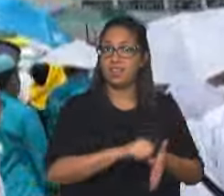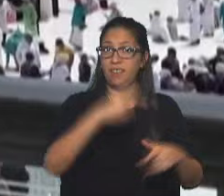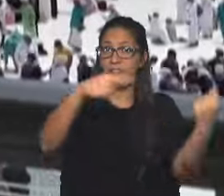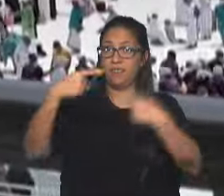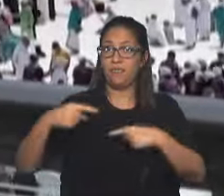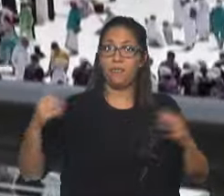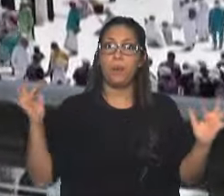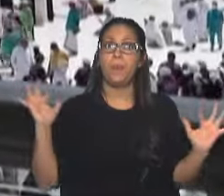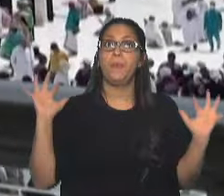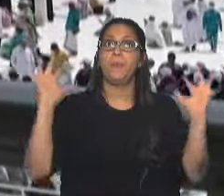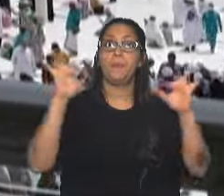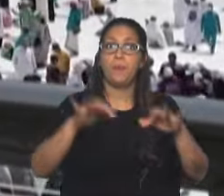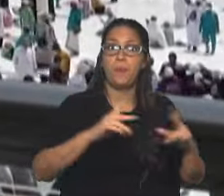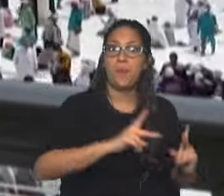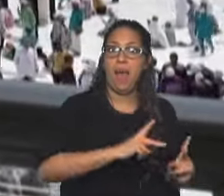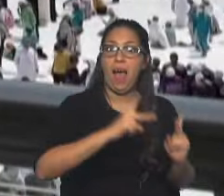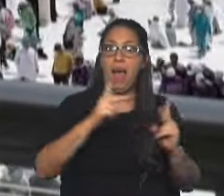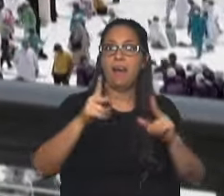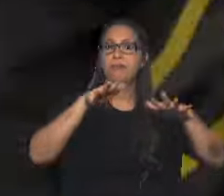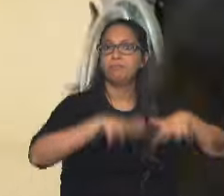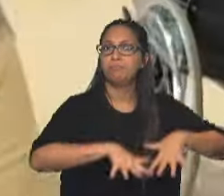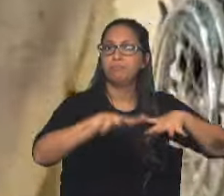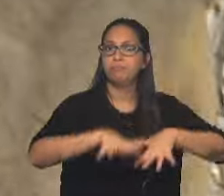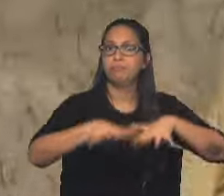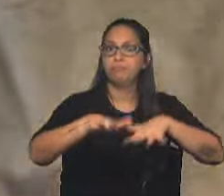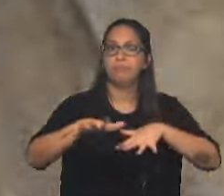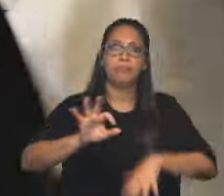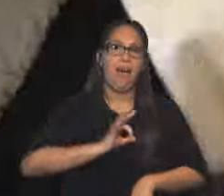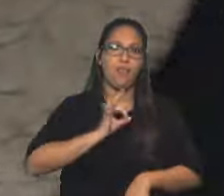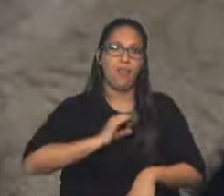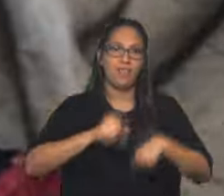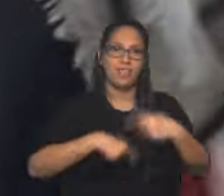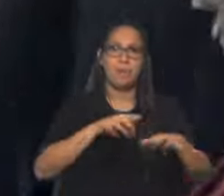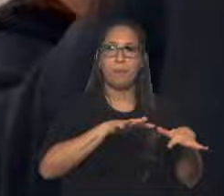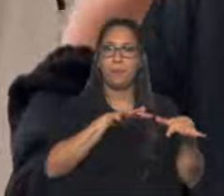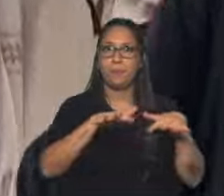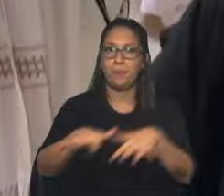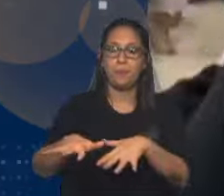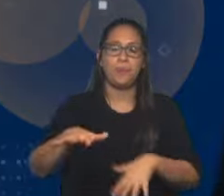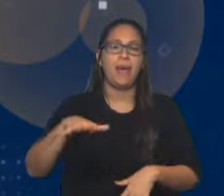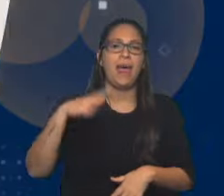que a lo largo de esta semana realizan la peregrinación anual a la ciudad saudí.